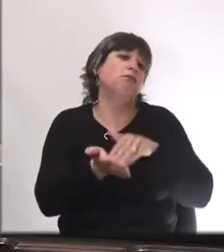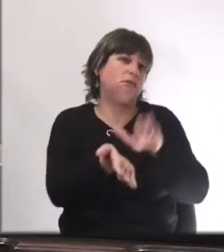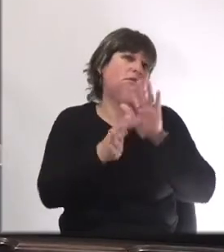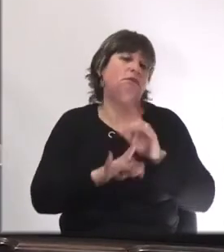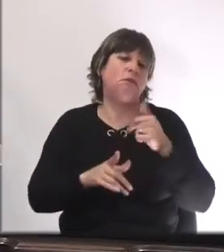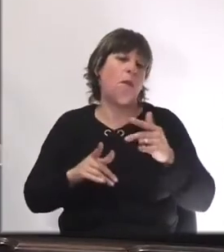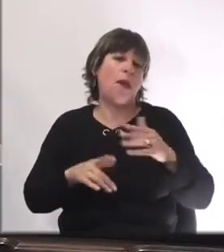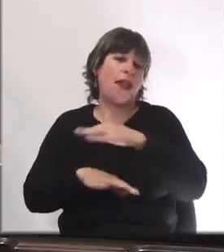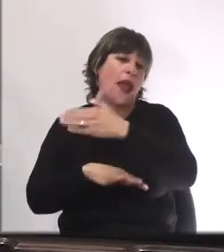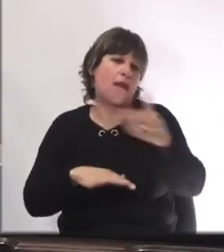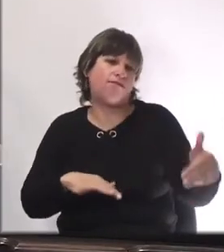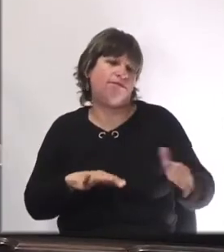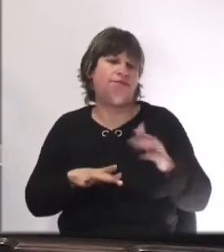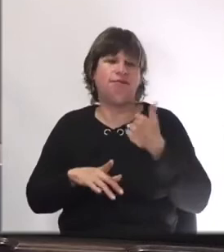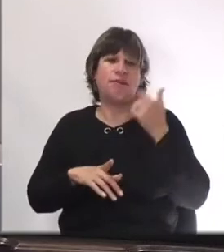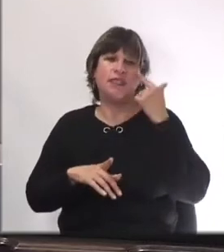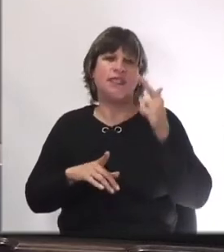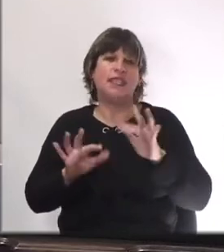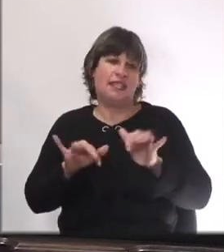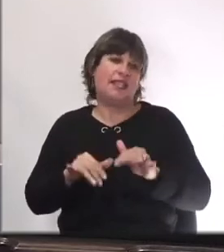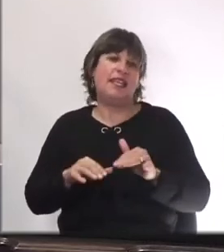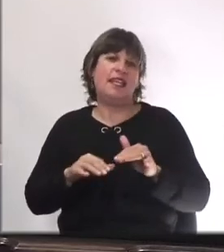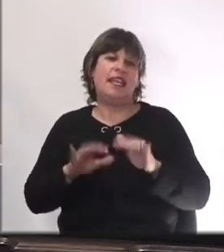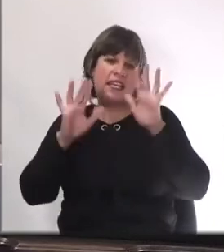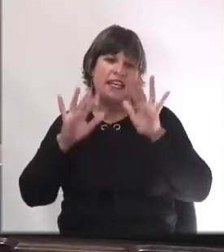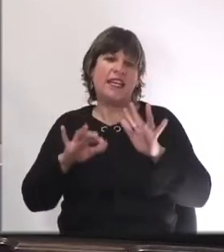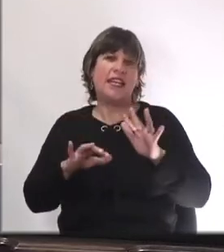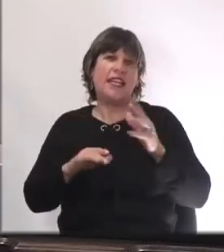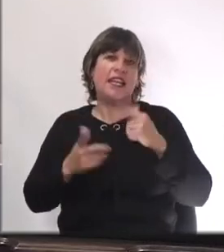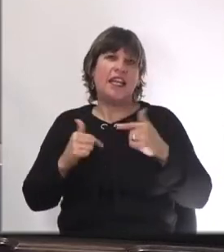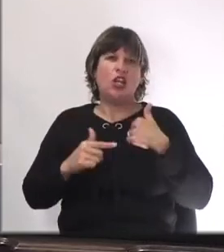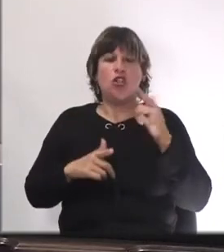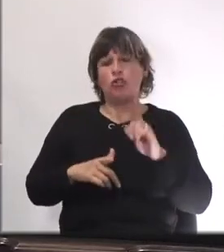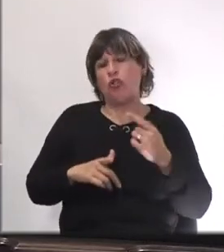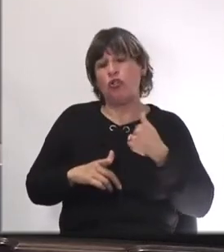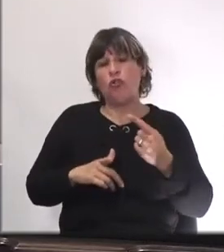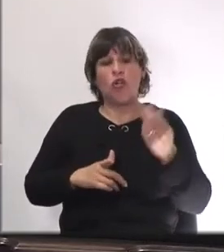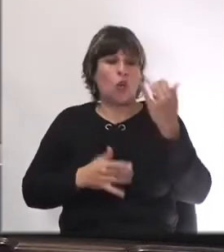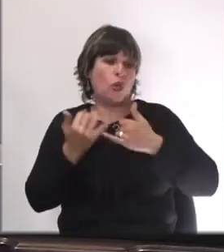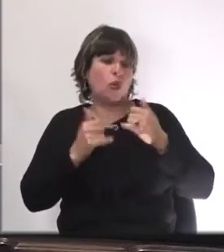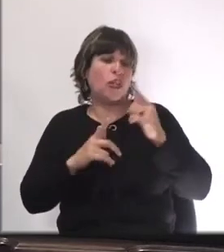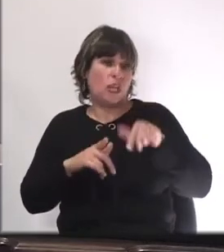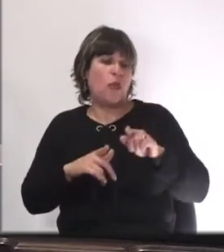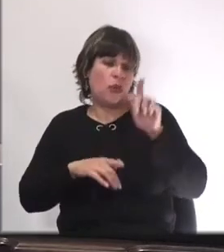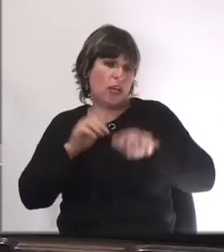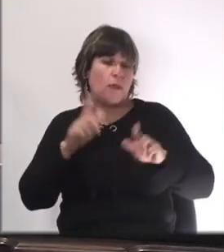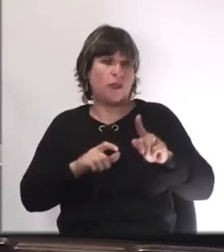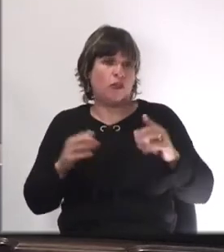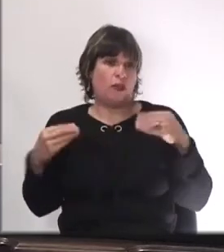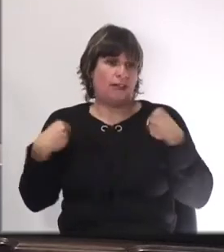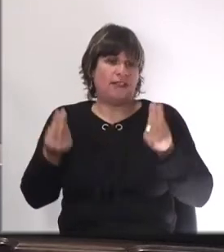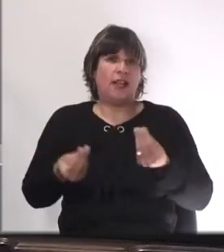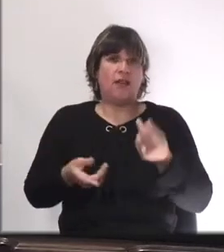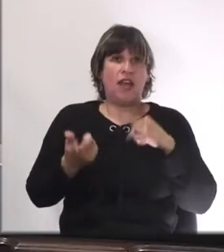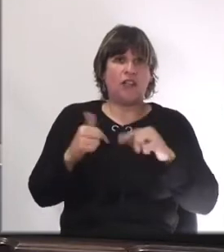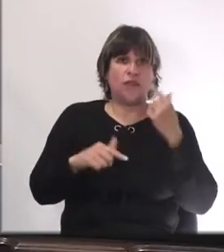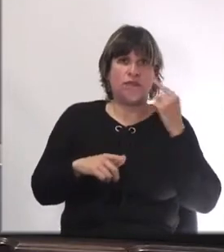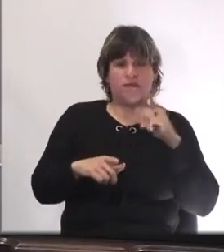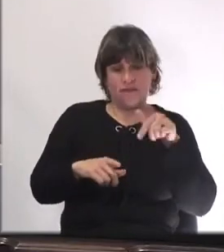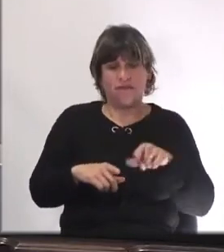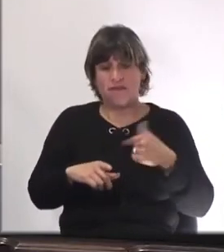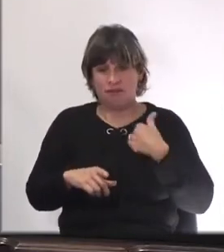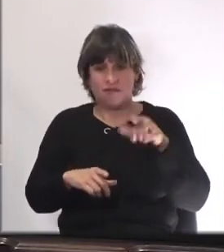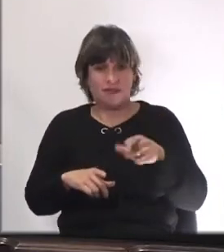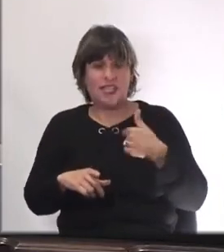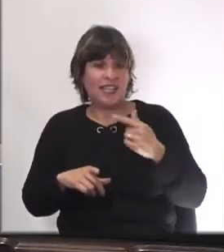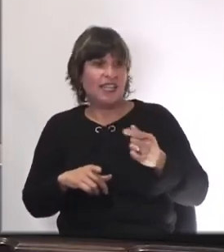El problema es que la versión que tenemos es la de los que se salvaron. Entonces, solo los que llegan a la orilla son los que pueden dar testimonio de lo que